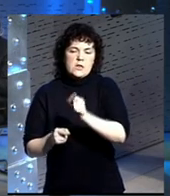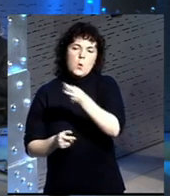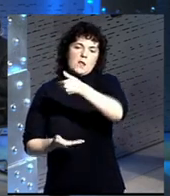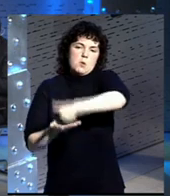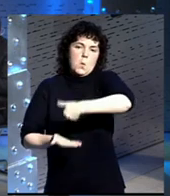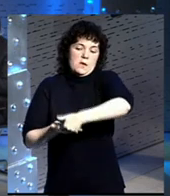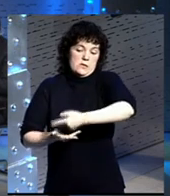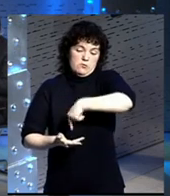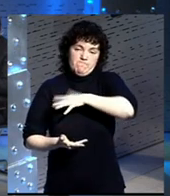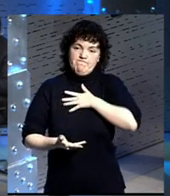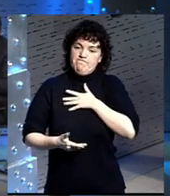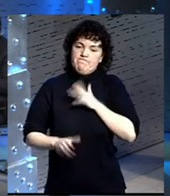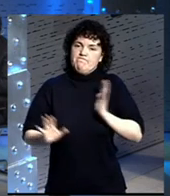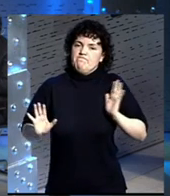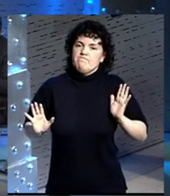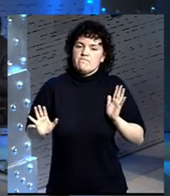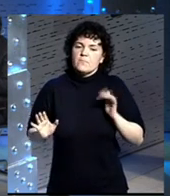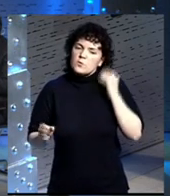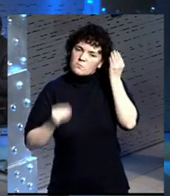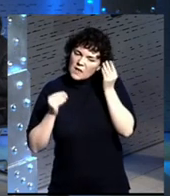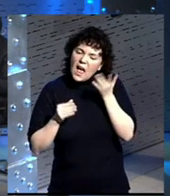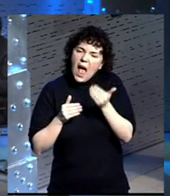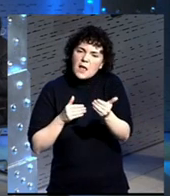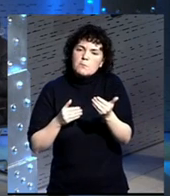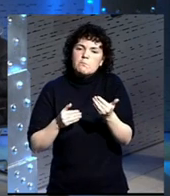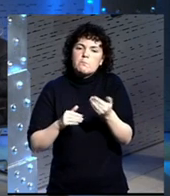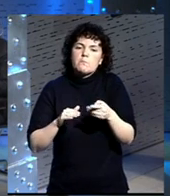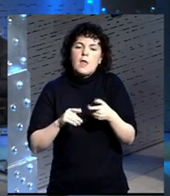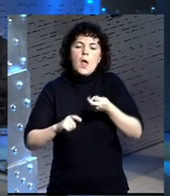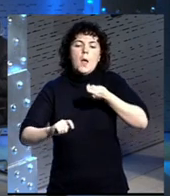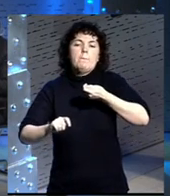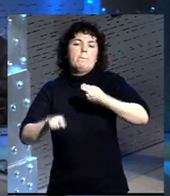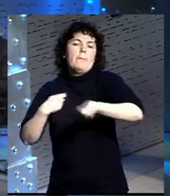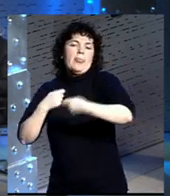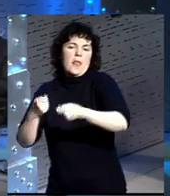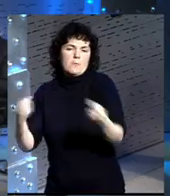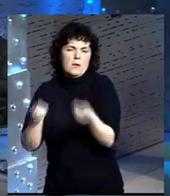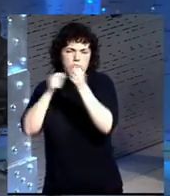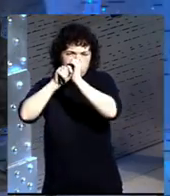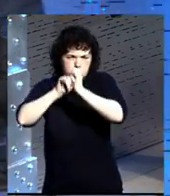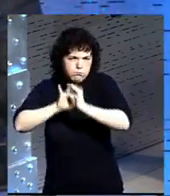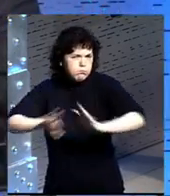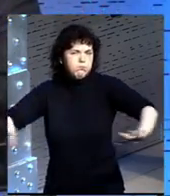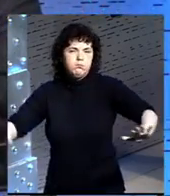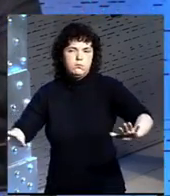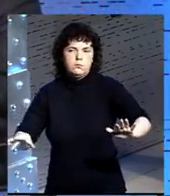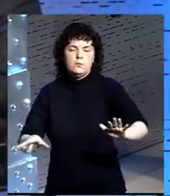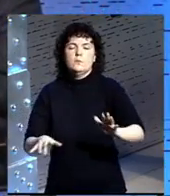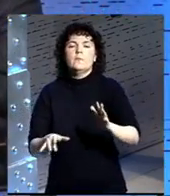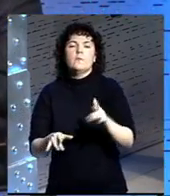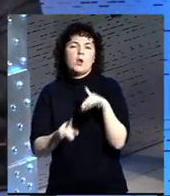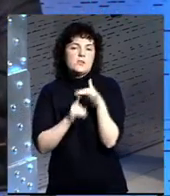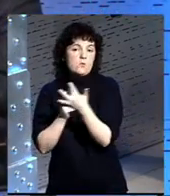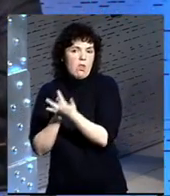porque pensamos en que hay un potencial comercial de venta compulsiva o de compra compulsiva a partir de una determinada